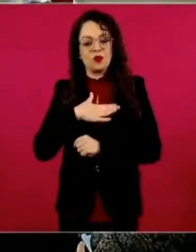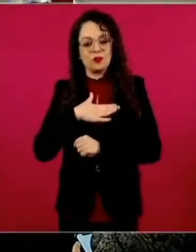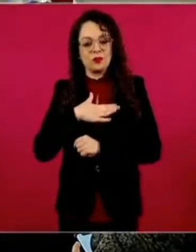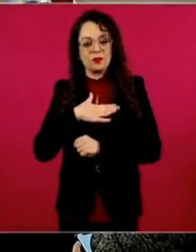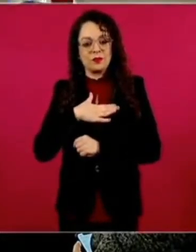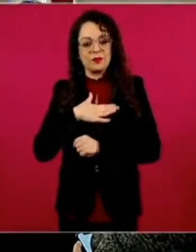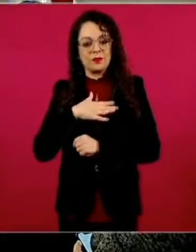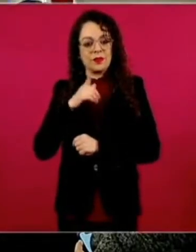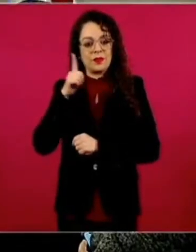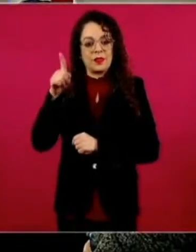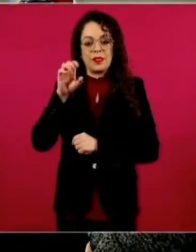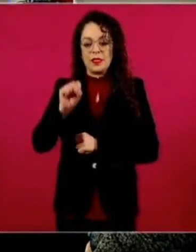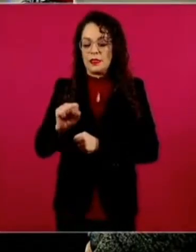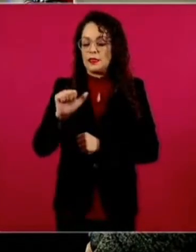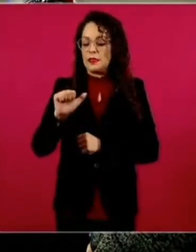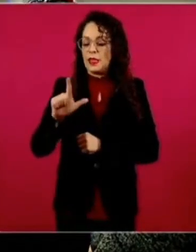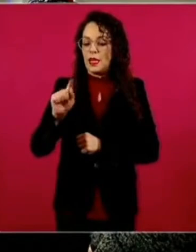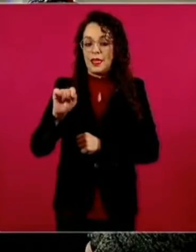de Saltillo.